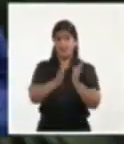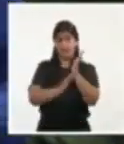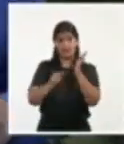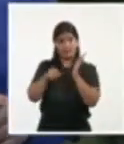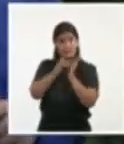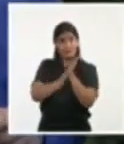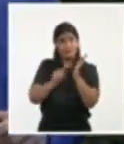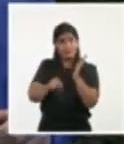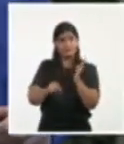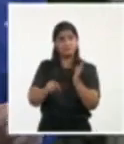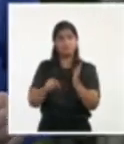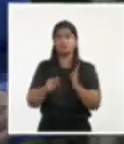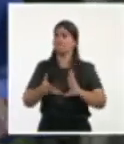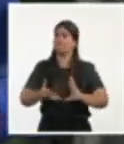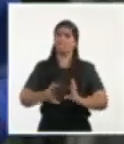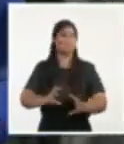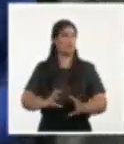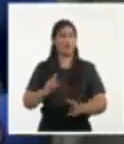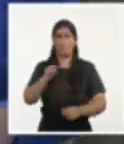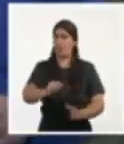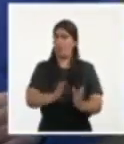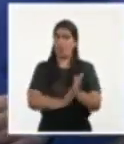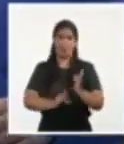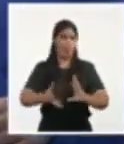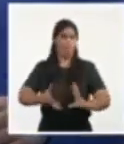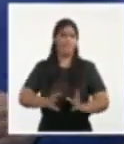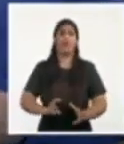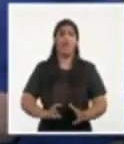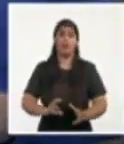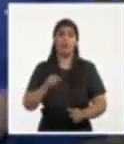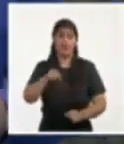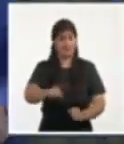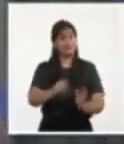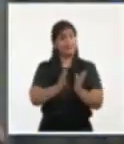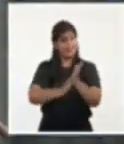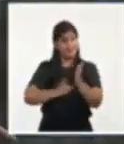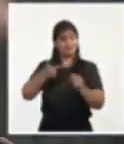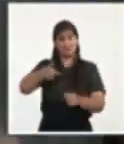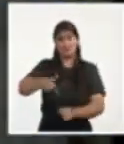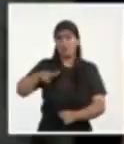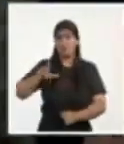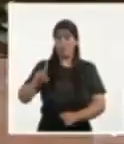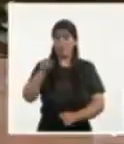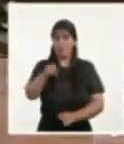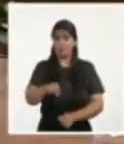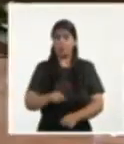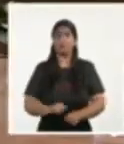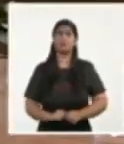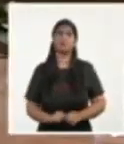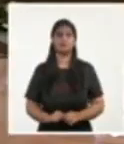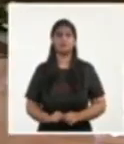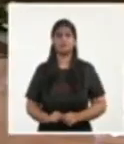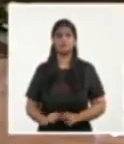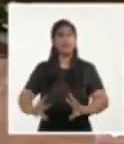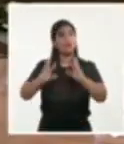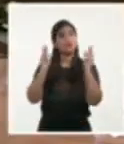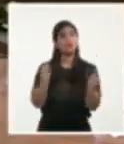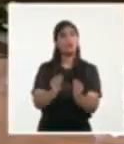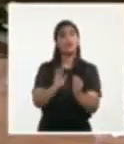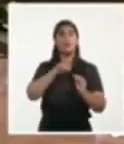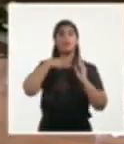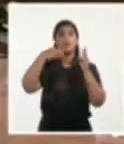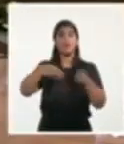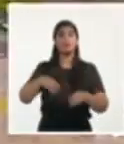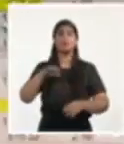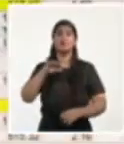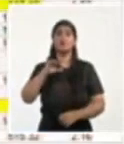mayor complicación hasta ahora, en el transcurso del mes estábamos en menos de 0,6 de letalidad. Y la letalidad acumulada que tiene Cuba es de